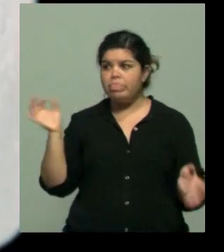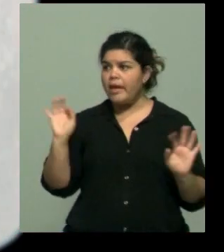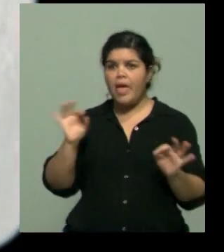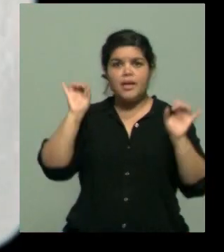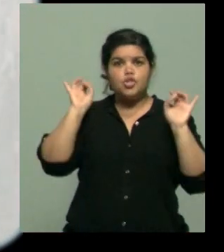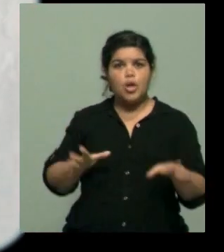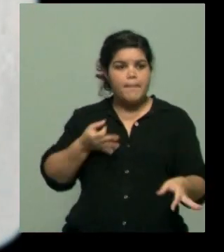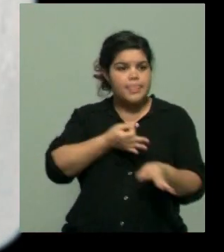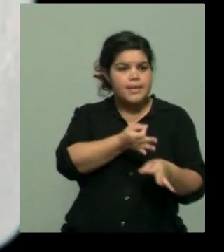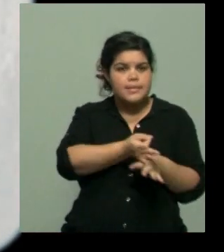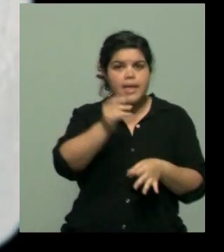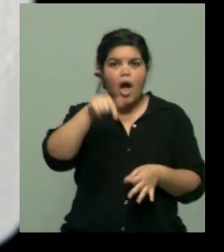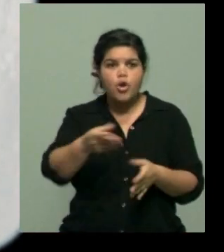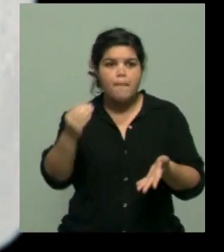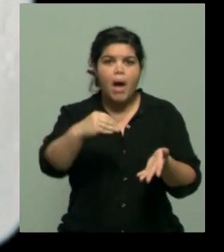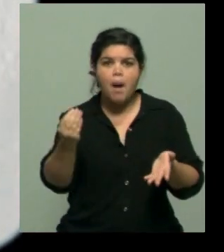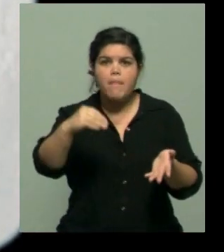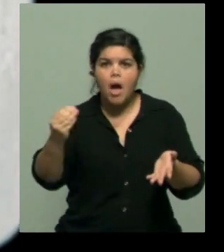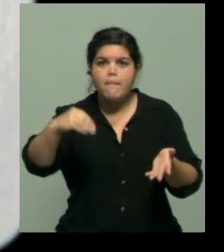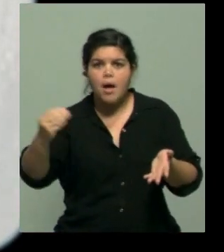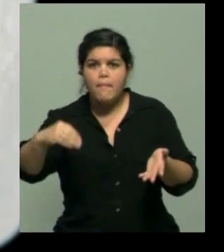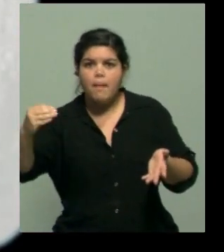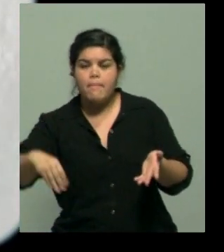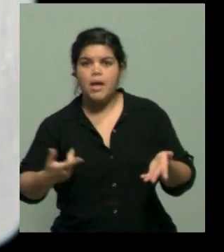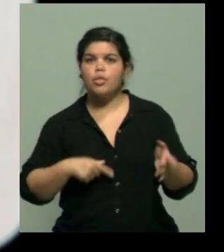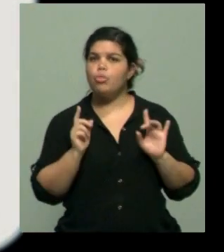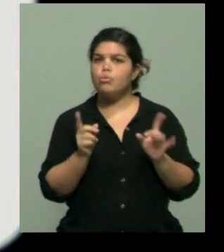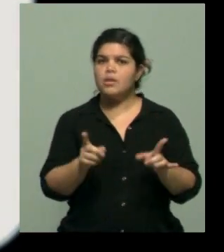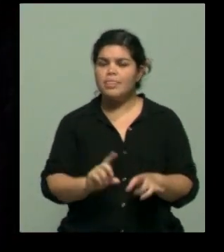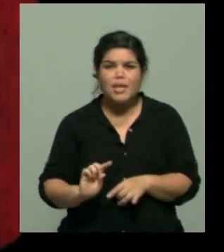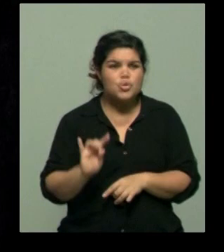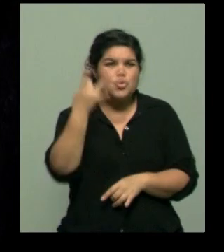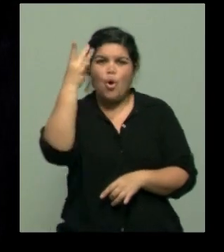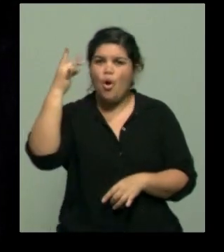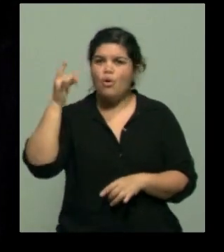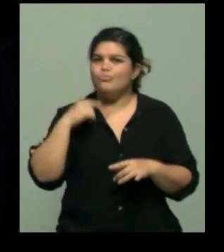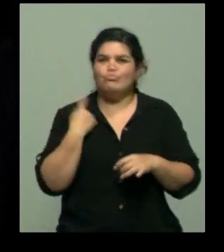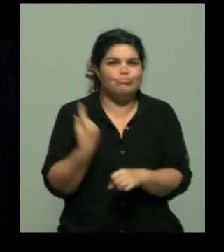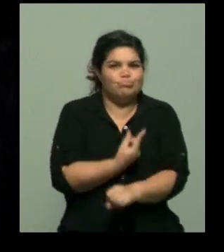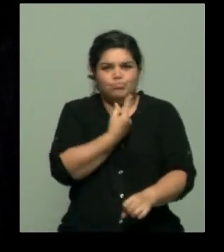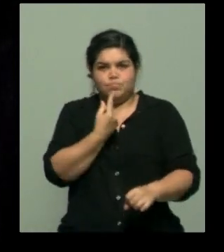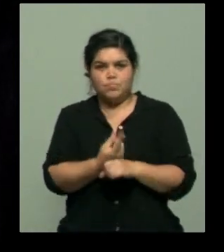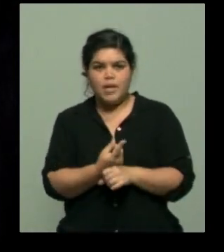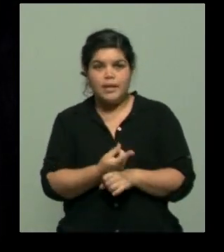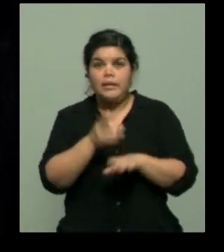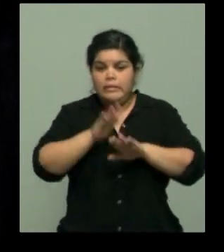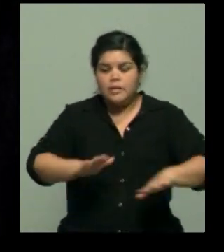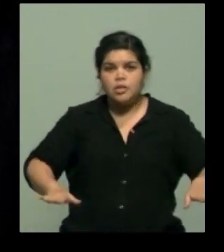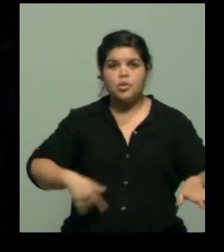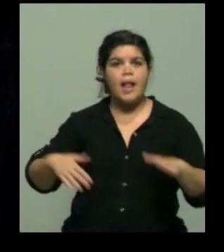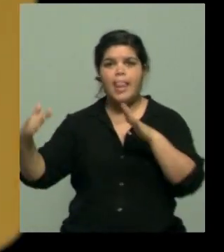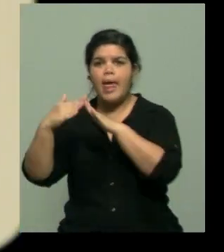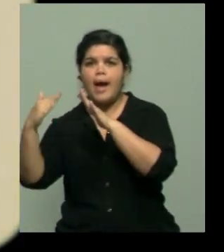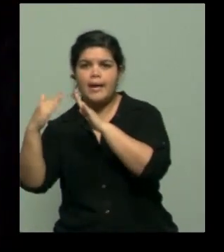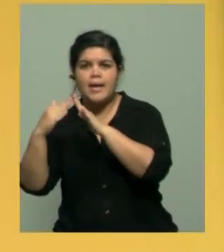hoy sí se tiene que hacer cargo. Y cuando vos tenés además situaciones de niños que son sumamente vulnerados en sus hogares o que